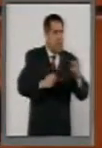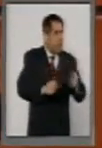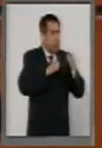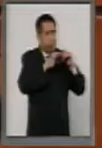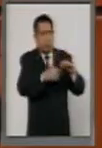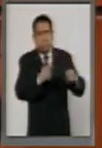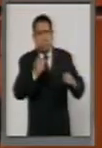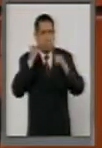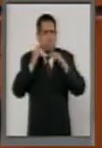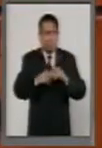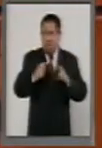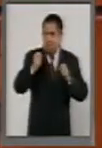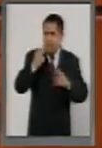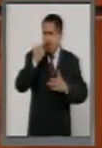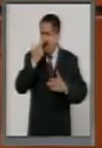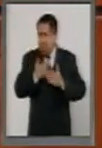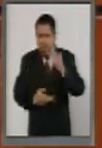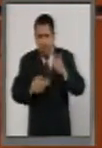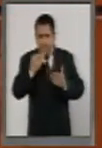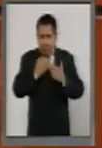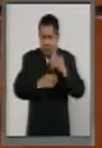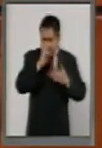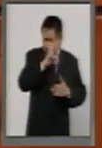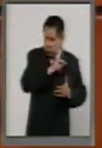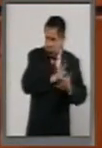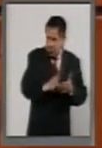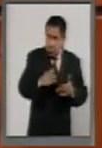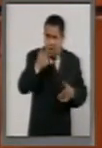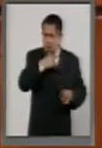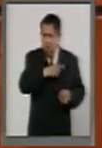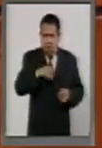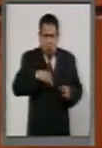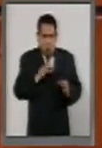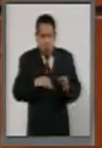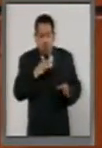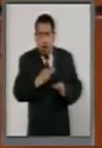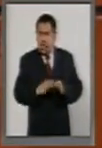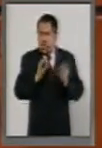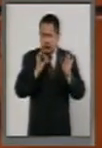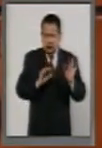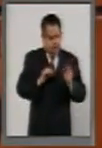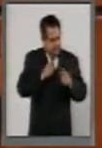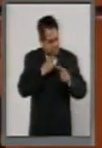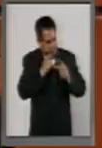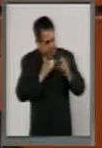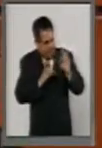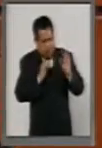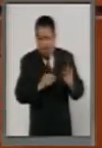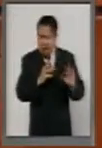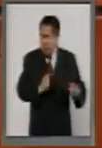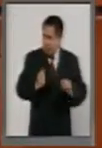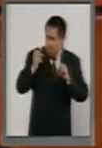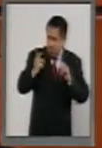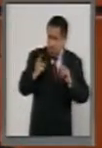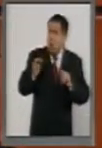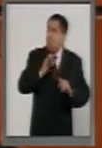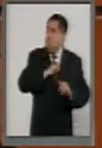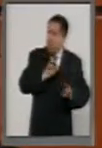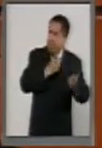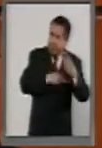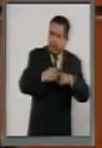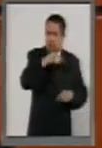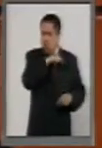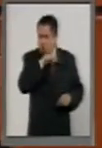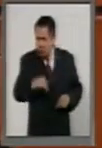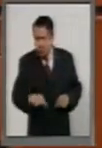deportados, violentando sus derechos y que cumplieran ciertos requisitos, pudieran regresar